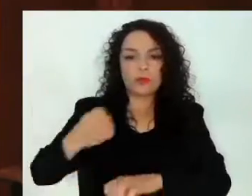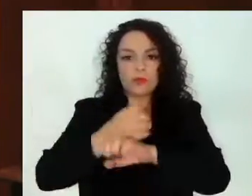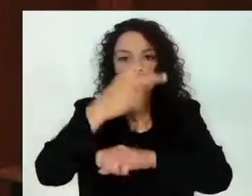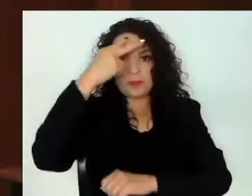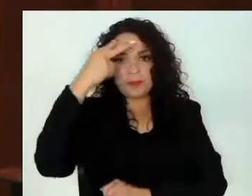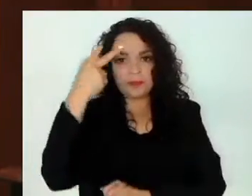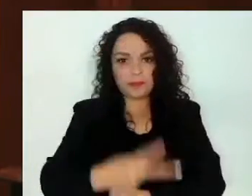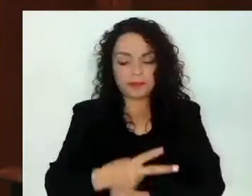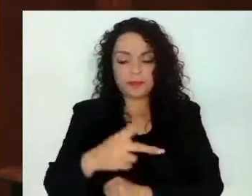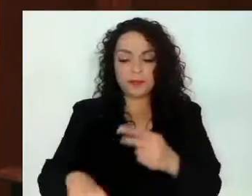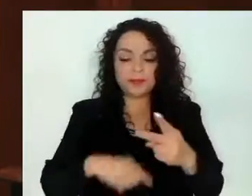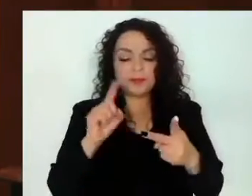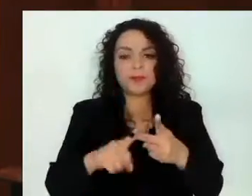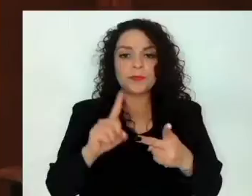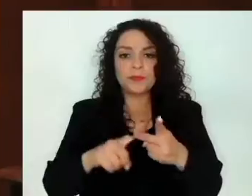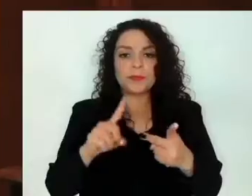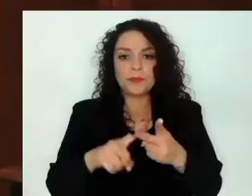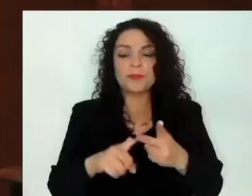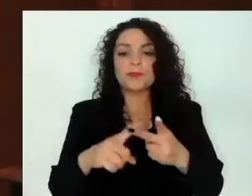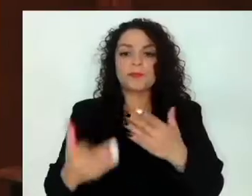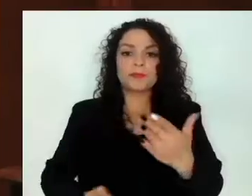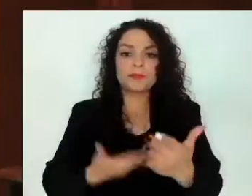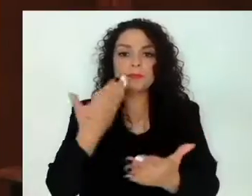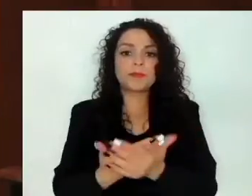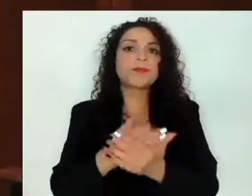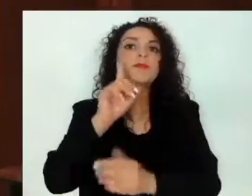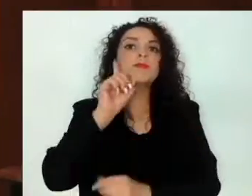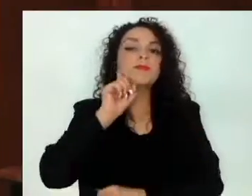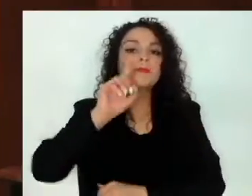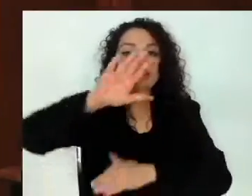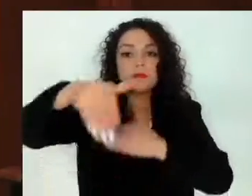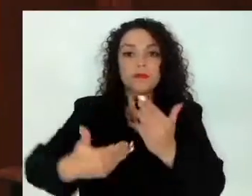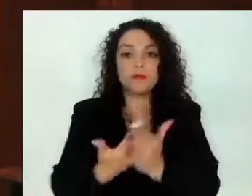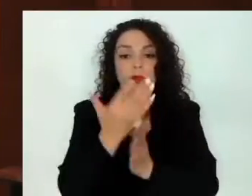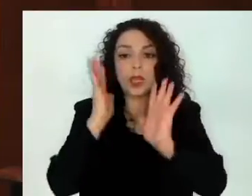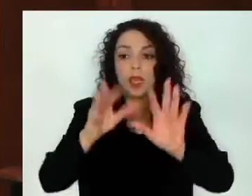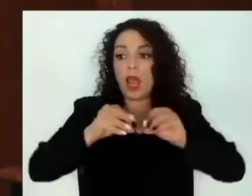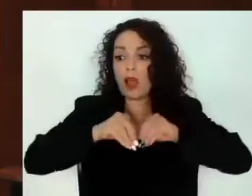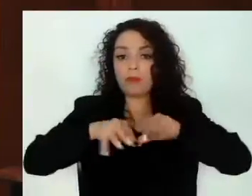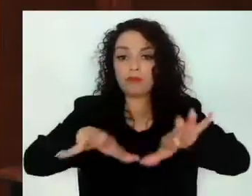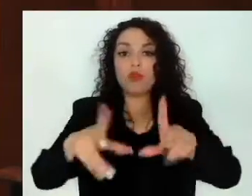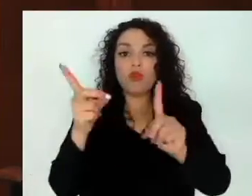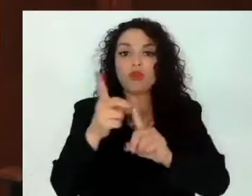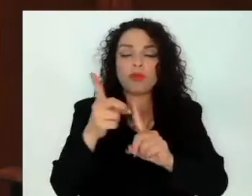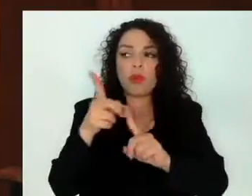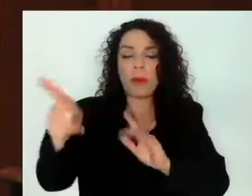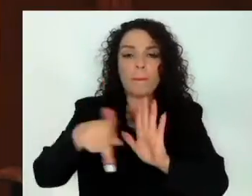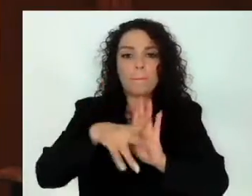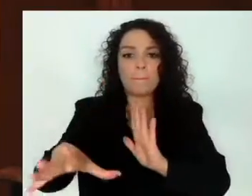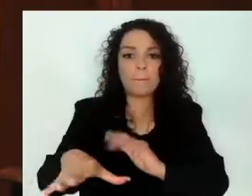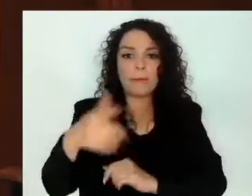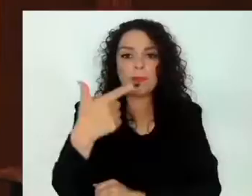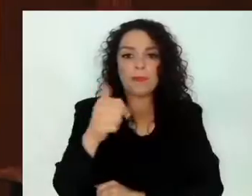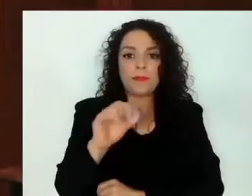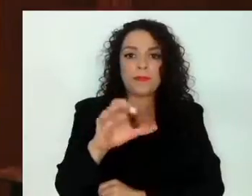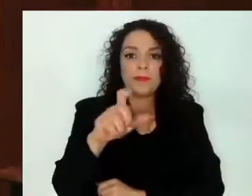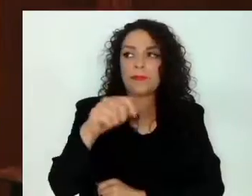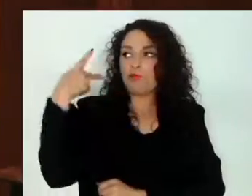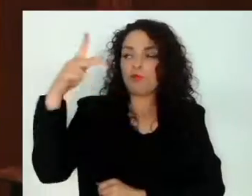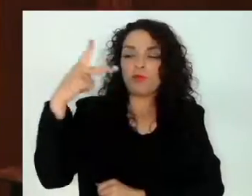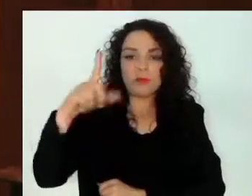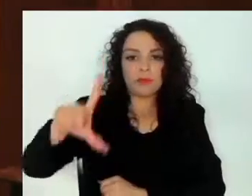preséntese el decreto que entrará en vigor al día siguiente de su publicación en el periódico oficial Gaceta de Gobierno.